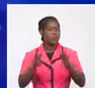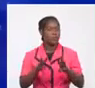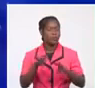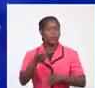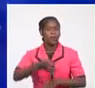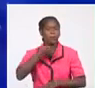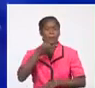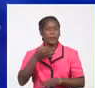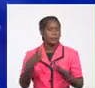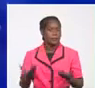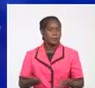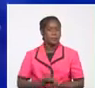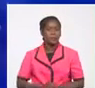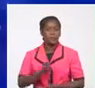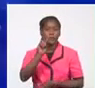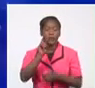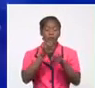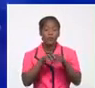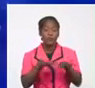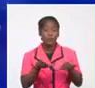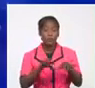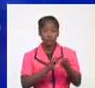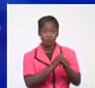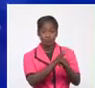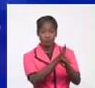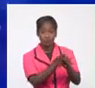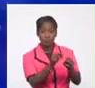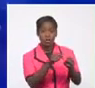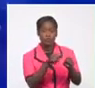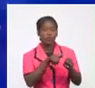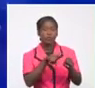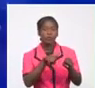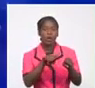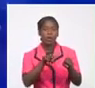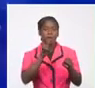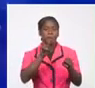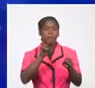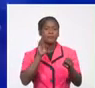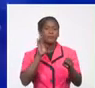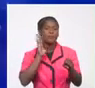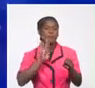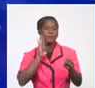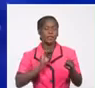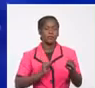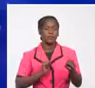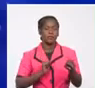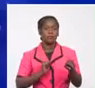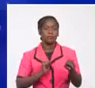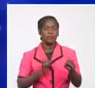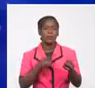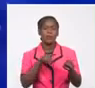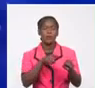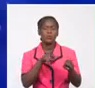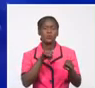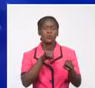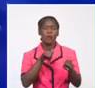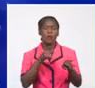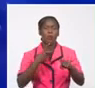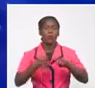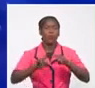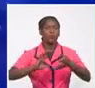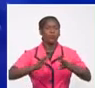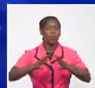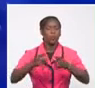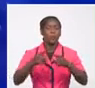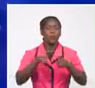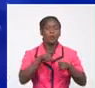SARS-CoV-2 no es un virus, sino una bacteria, y que había sido demostrado por algunas investigaciones